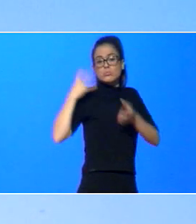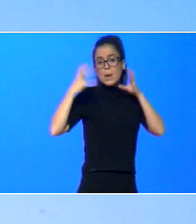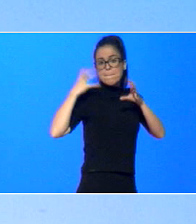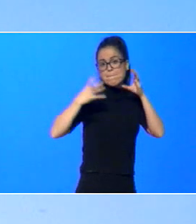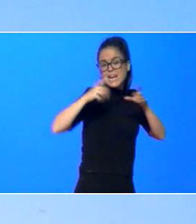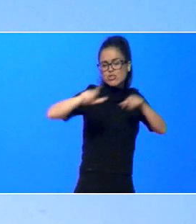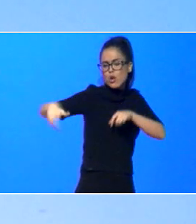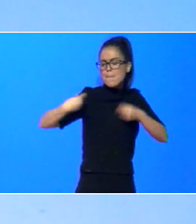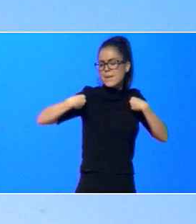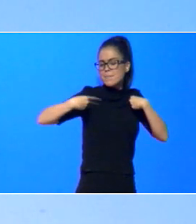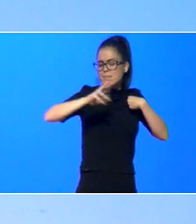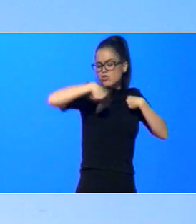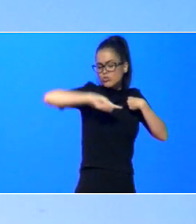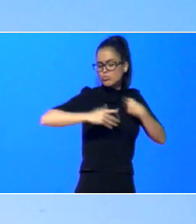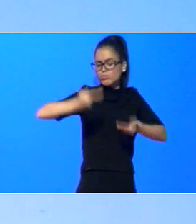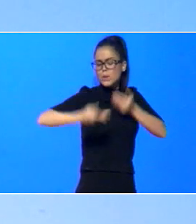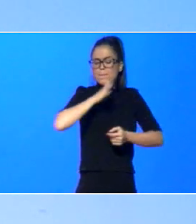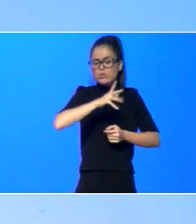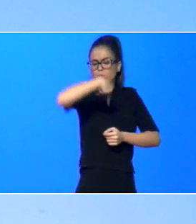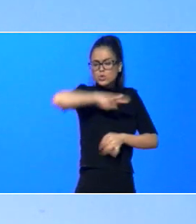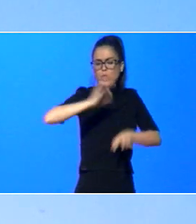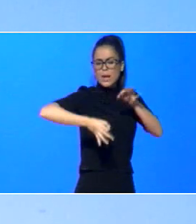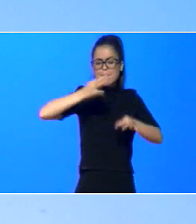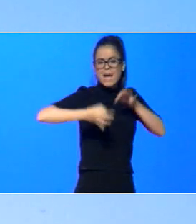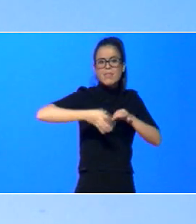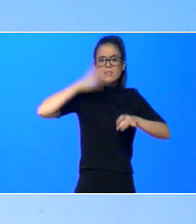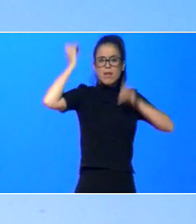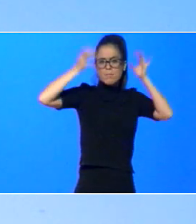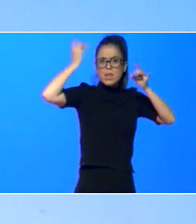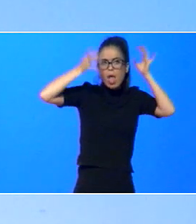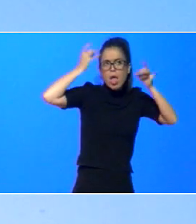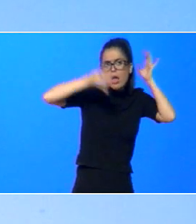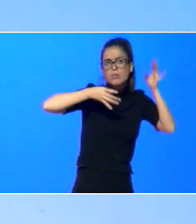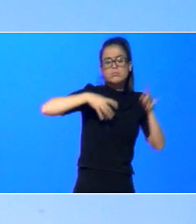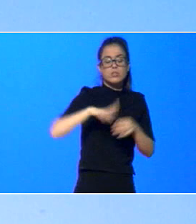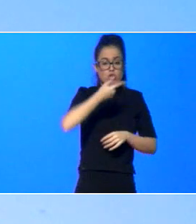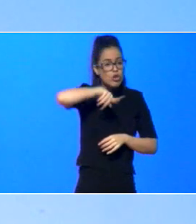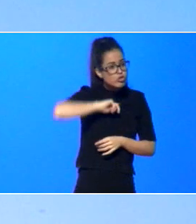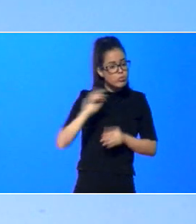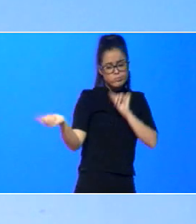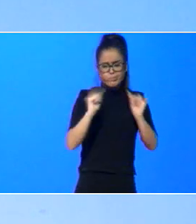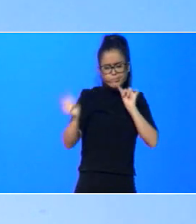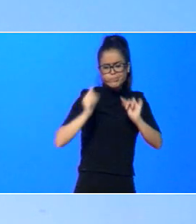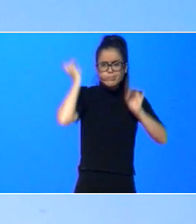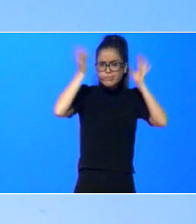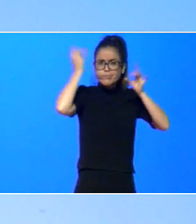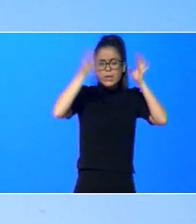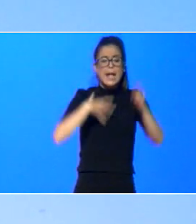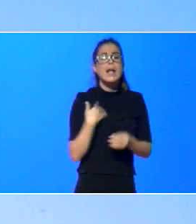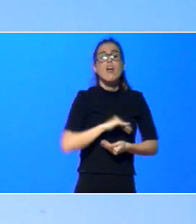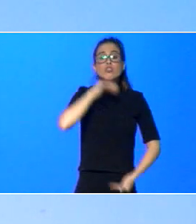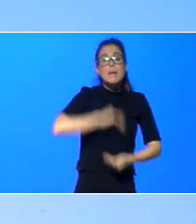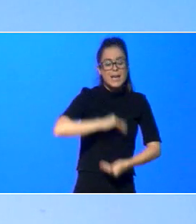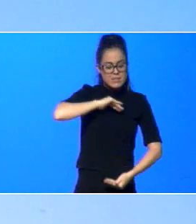razonar capaces de realizar juicios estéticos capaces capaces capaces y la toda la literatura sobre la dignidad